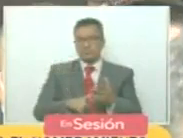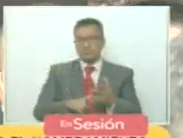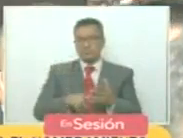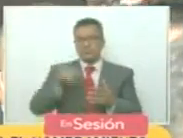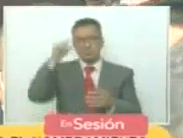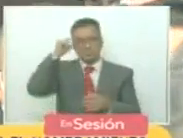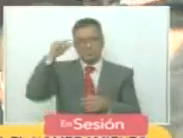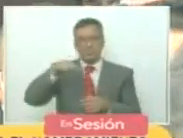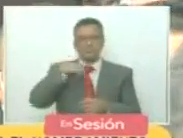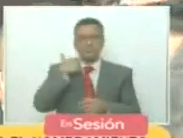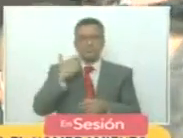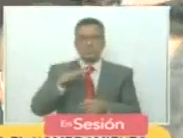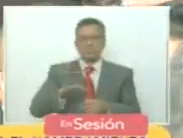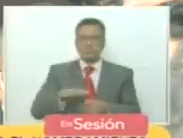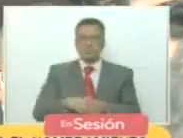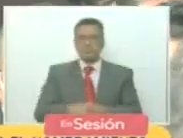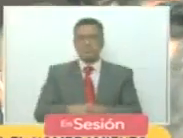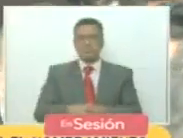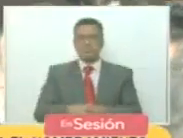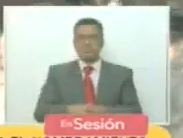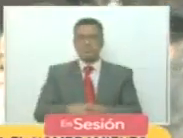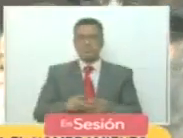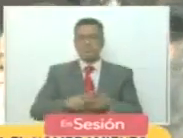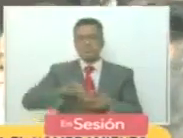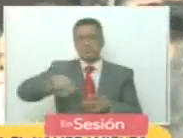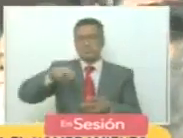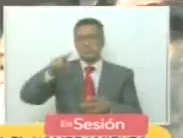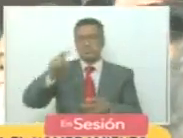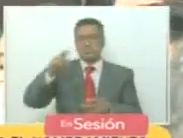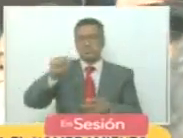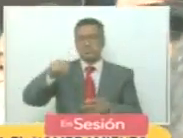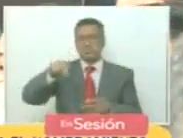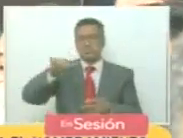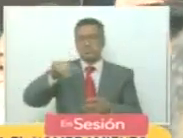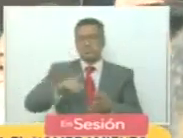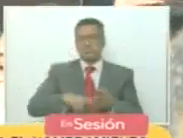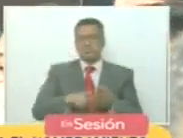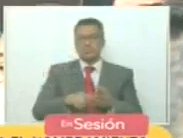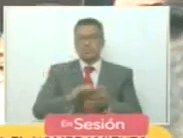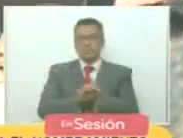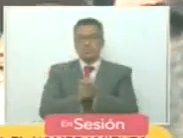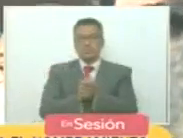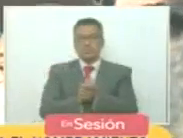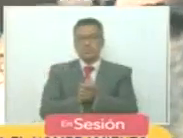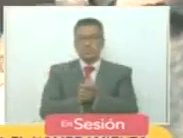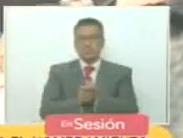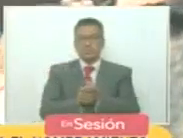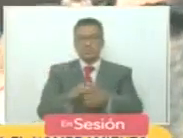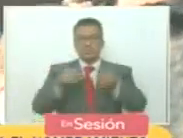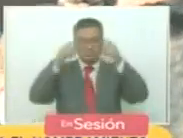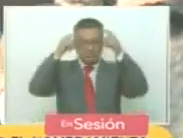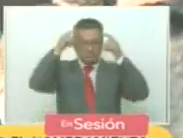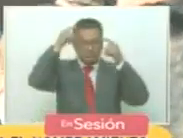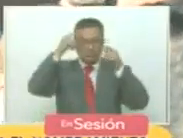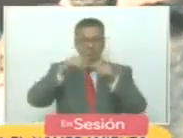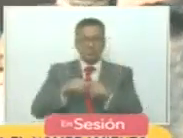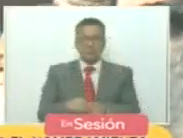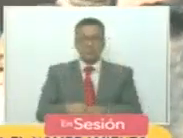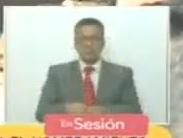hoy fallecido, Khatami, el amigo del comandante Chávez,